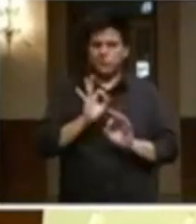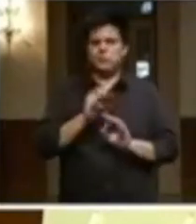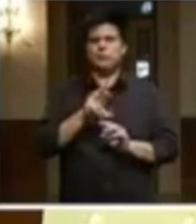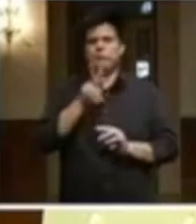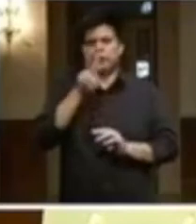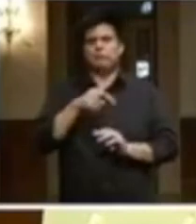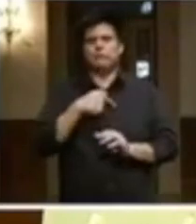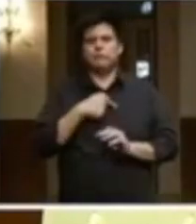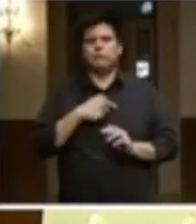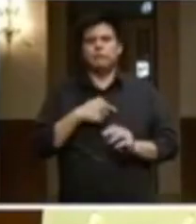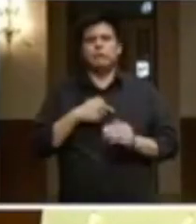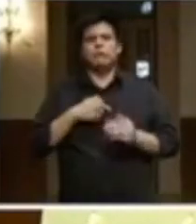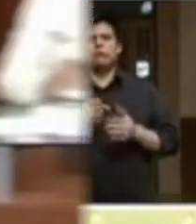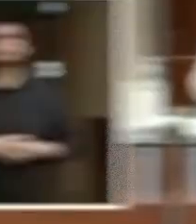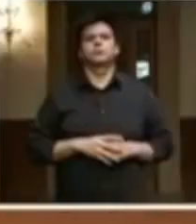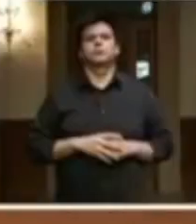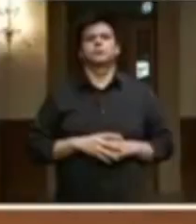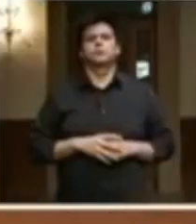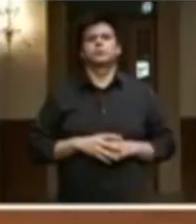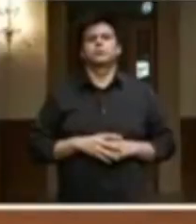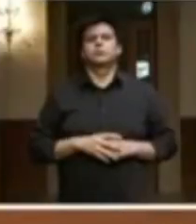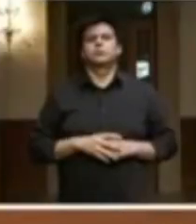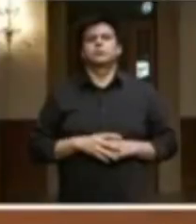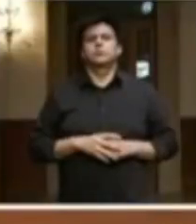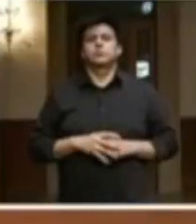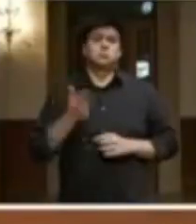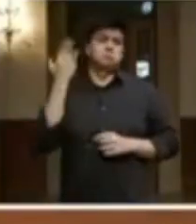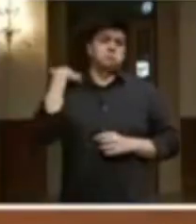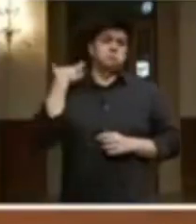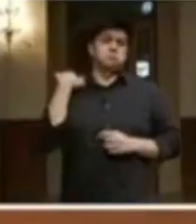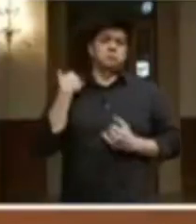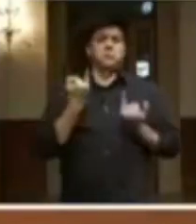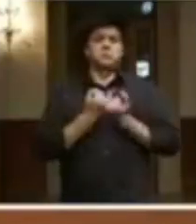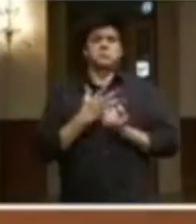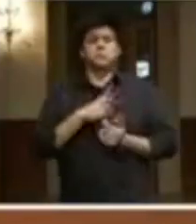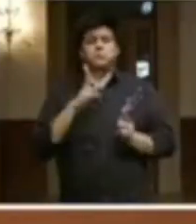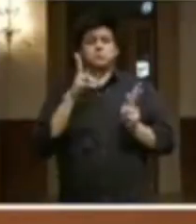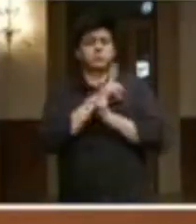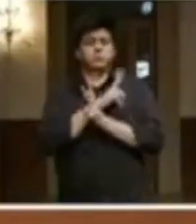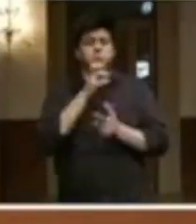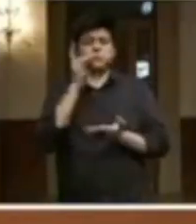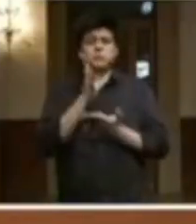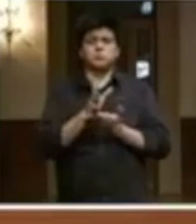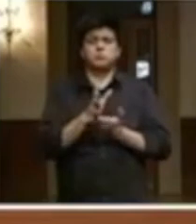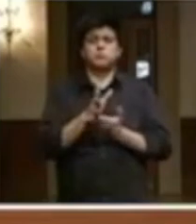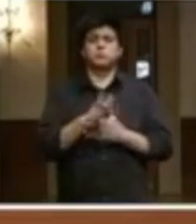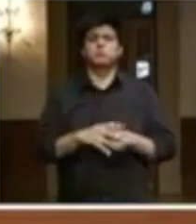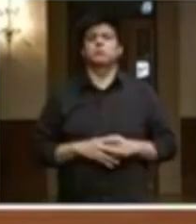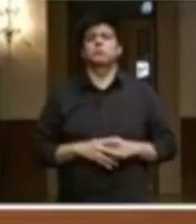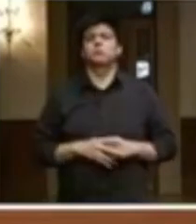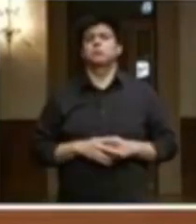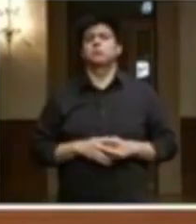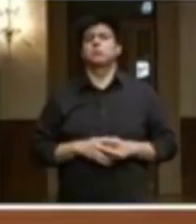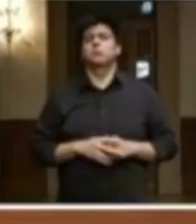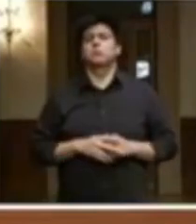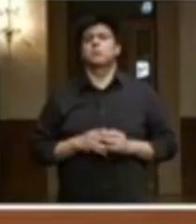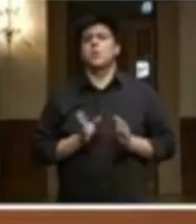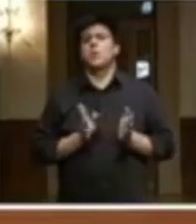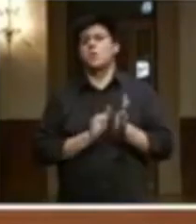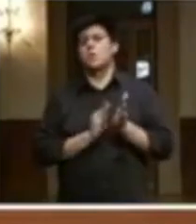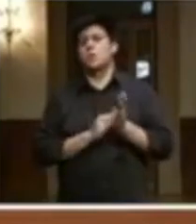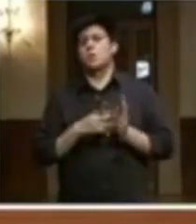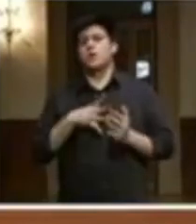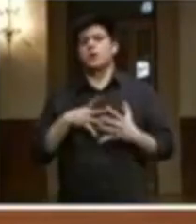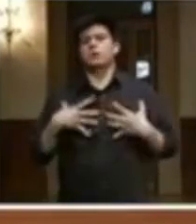deambular mucho, mucho tiempo, ¿verdad? Mis pulmones, así de secuelas, fue únicamente, todavía está el tejido, está